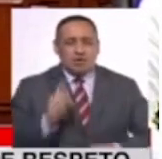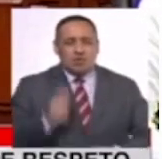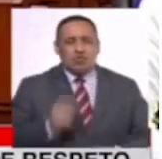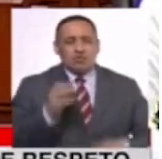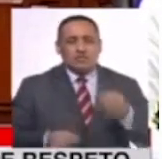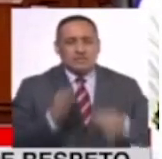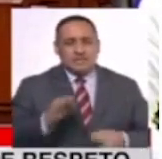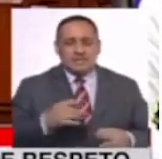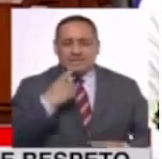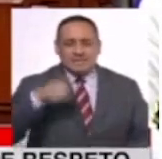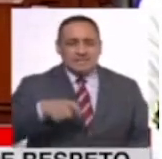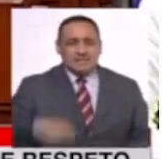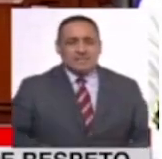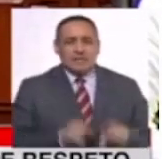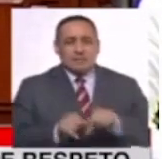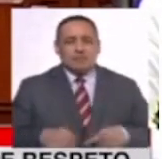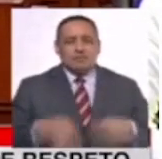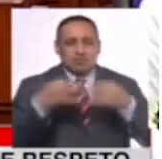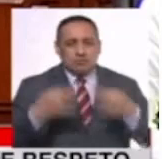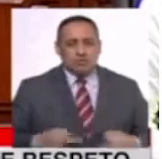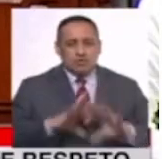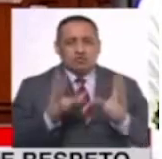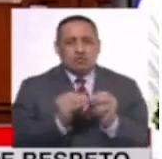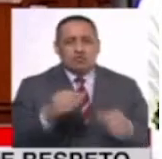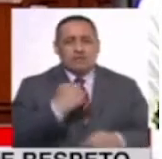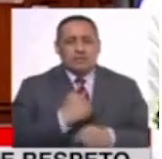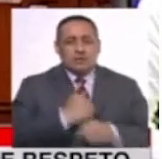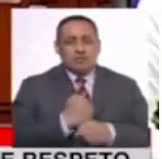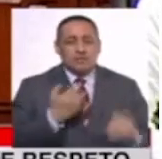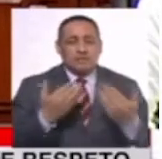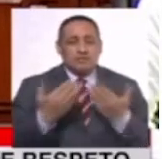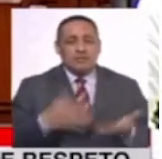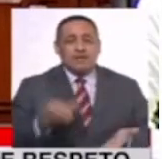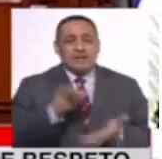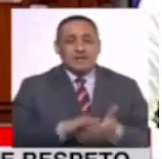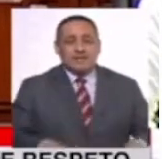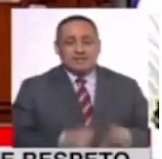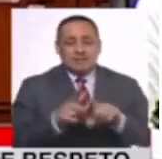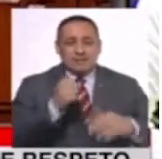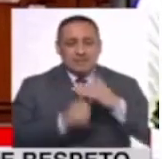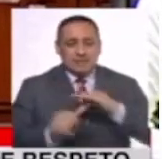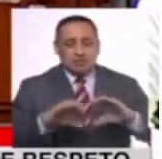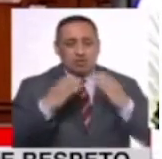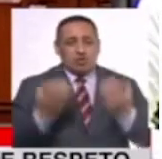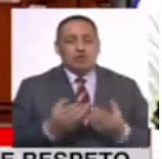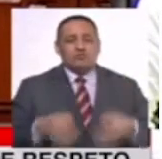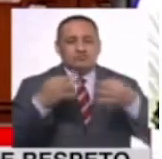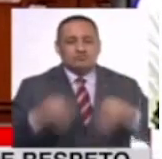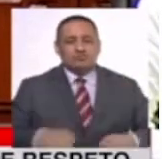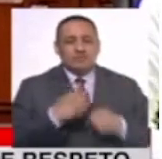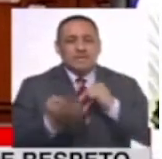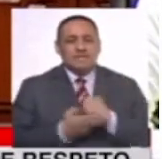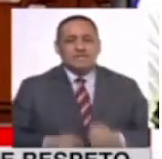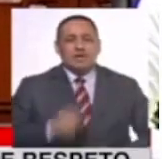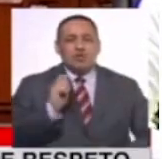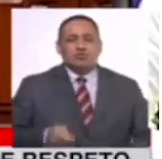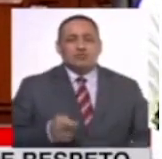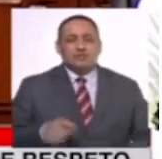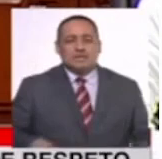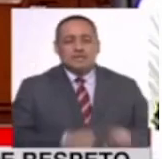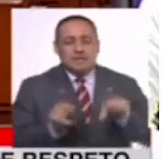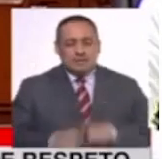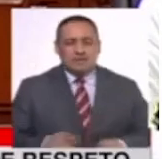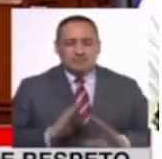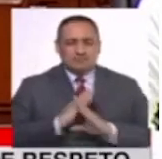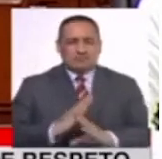Judicial, requieran para el cumplimiento de sus funciones, de modo tal que desde el Parlamento se garantice la justicia y la lucha